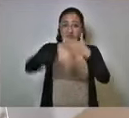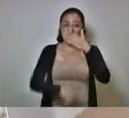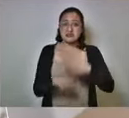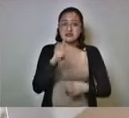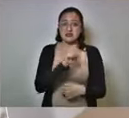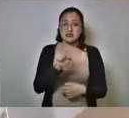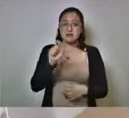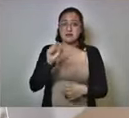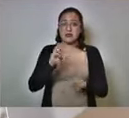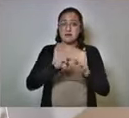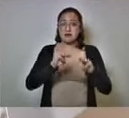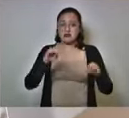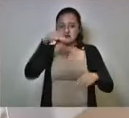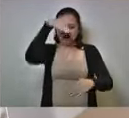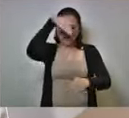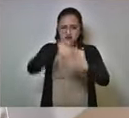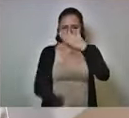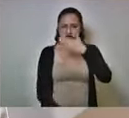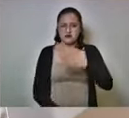profundidad.